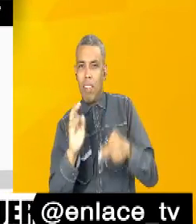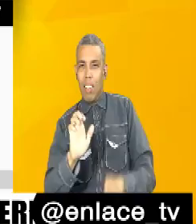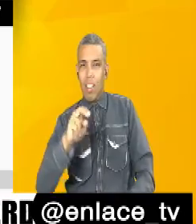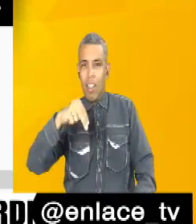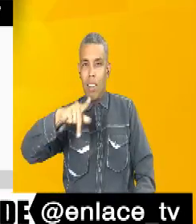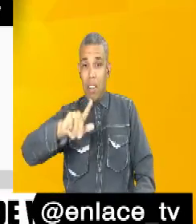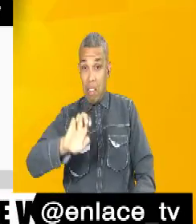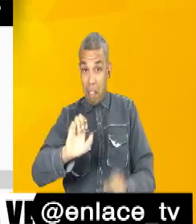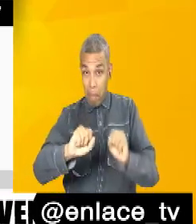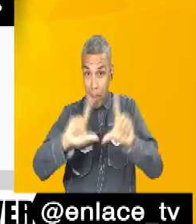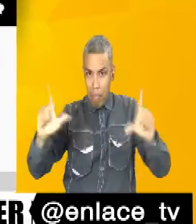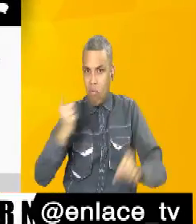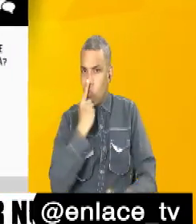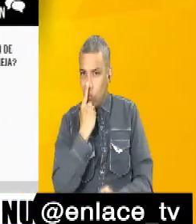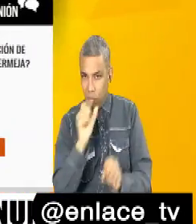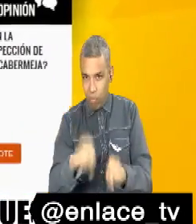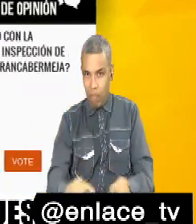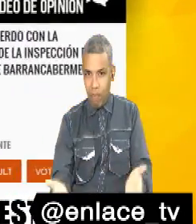www.enlacetelevisión.com. Visítenos.